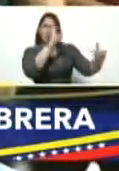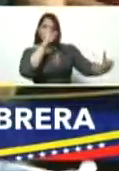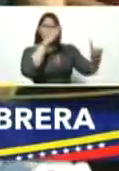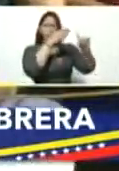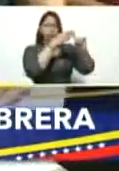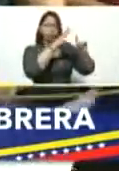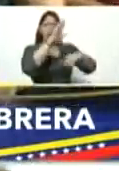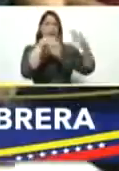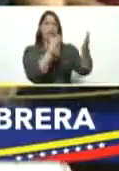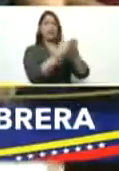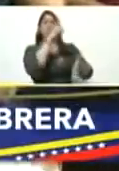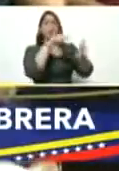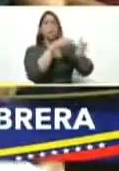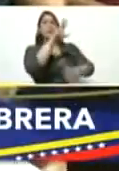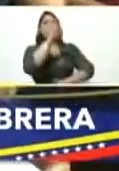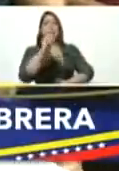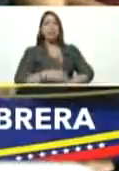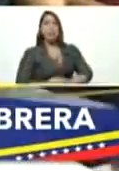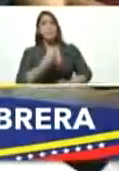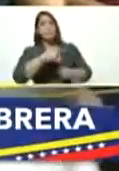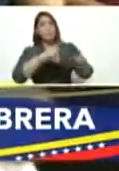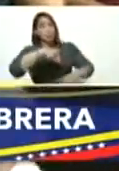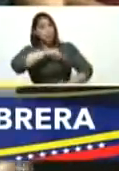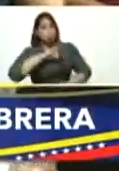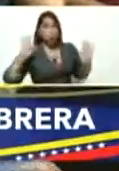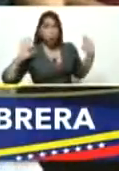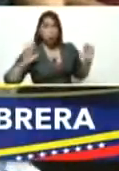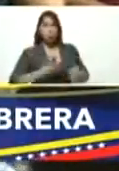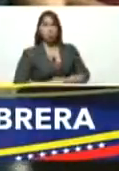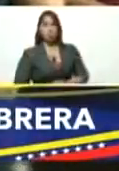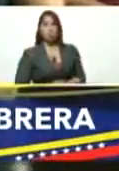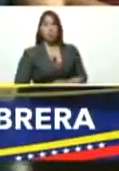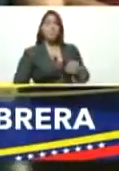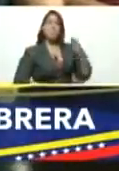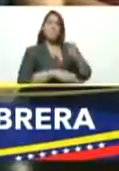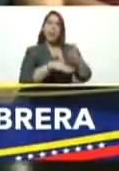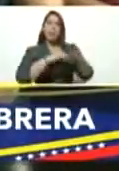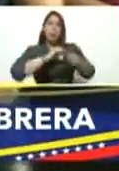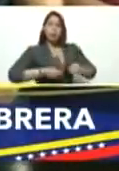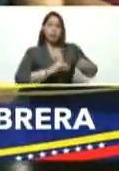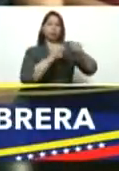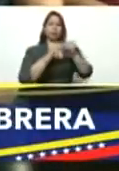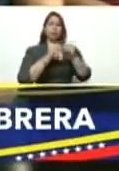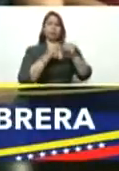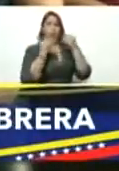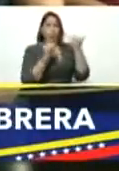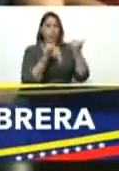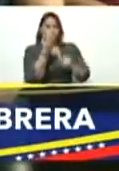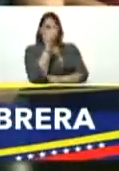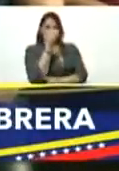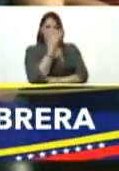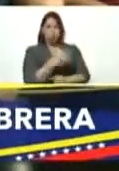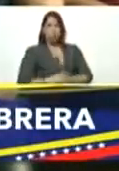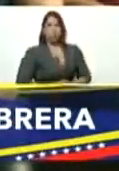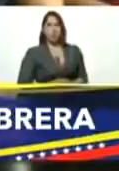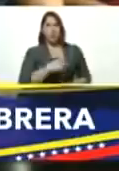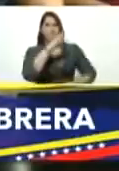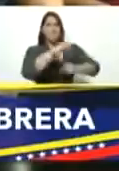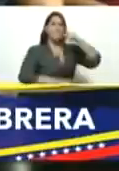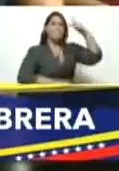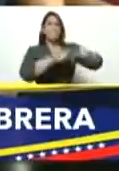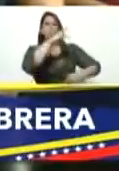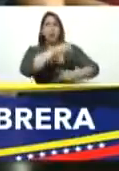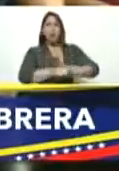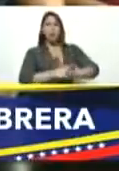el 2030 pero nosotros vamos a elaborar en este congreso un plan trienal